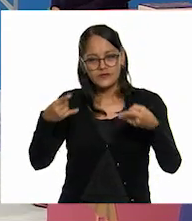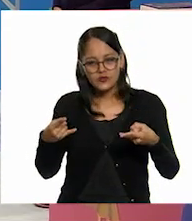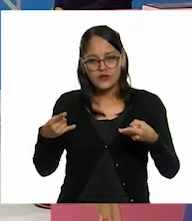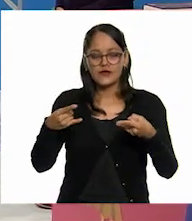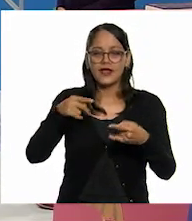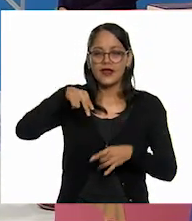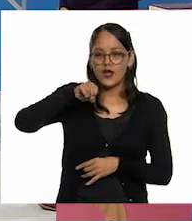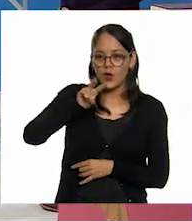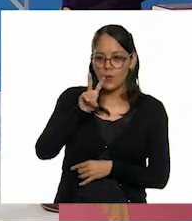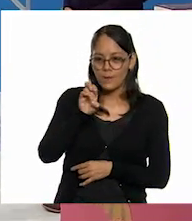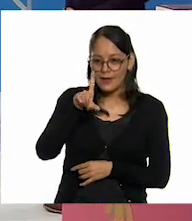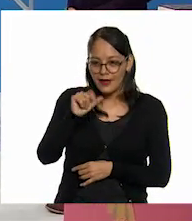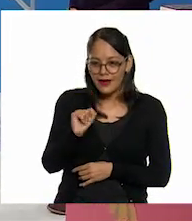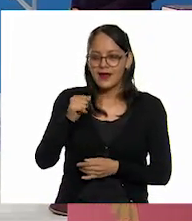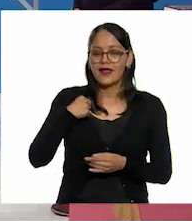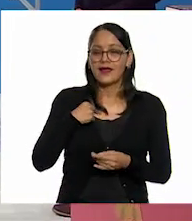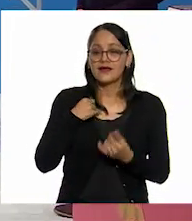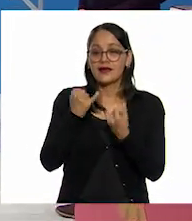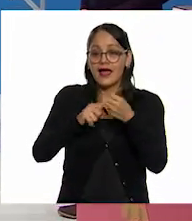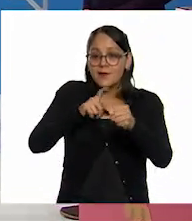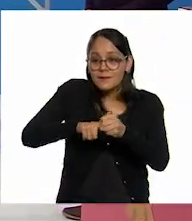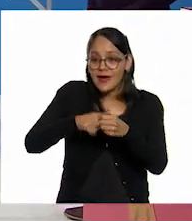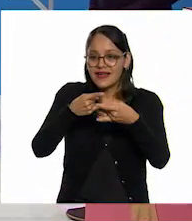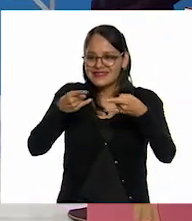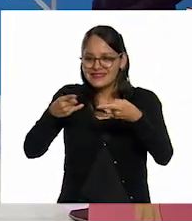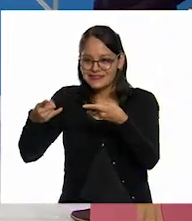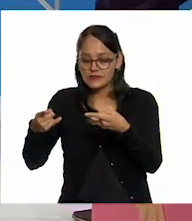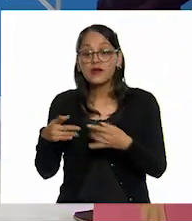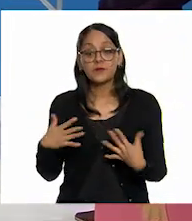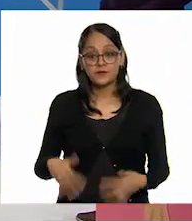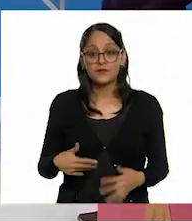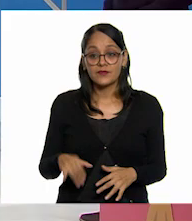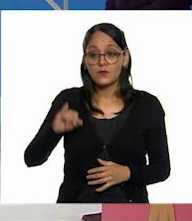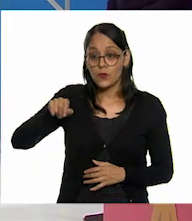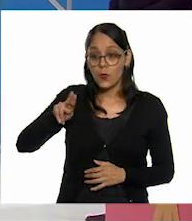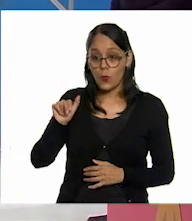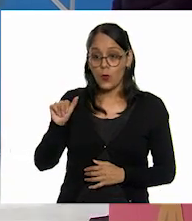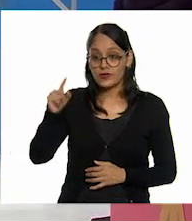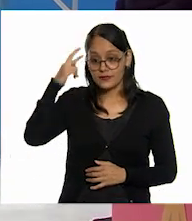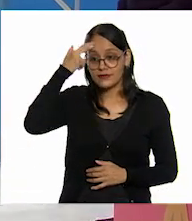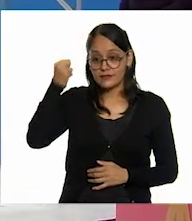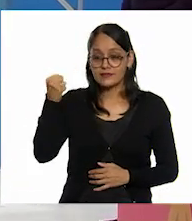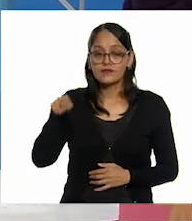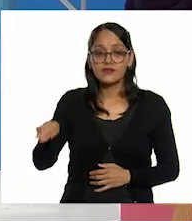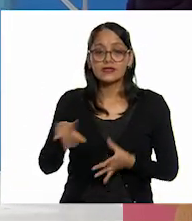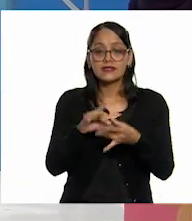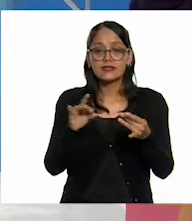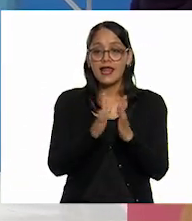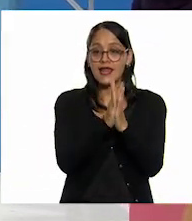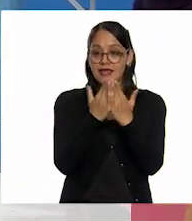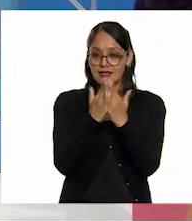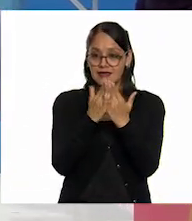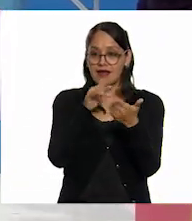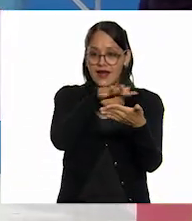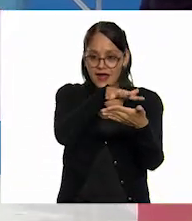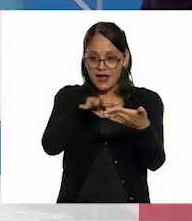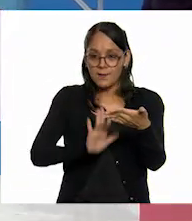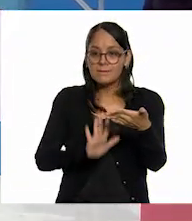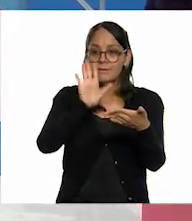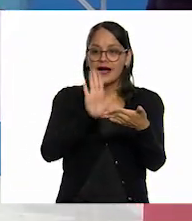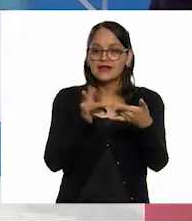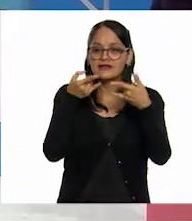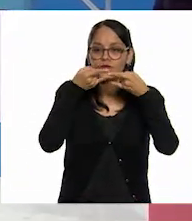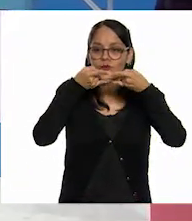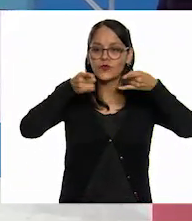las novelas. Porque Juan Carlos tiene mucha razón. La literatura es como una puerta, Raulito, y por esa